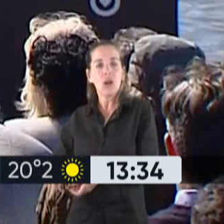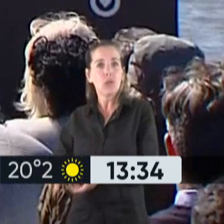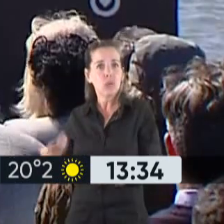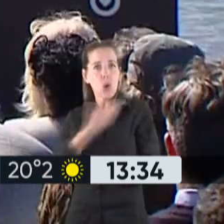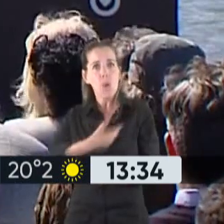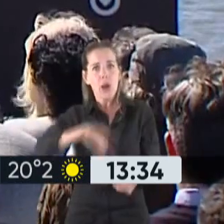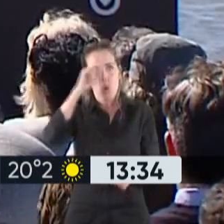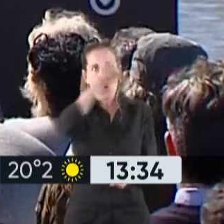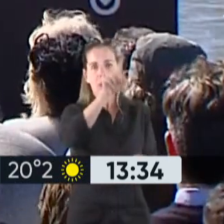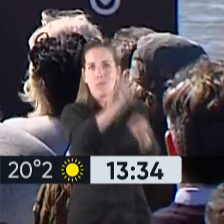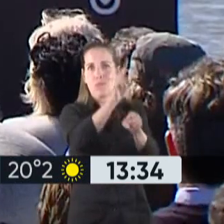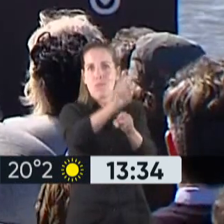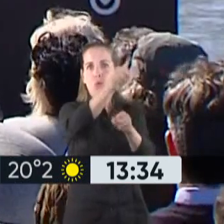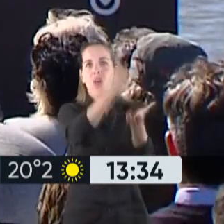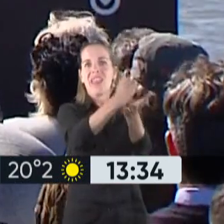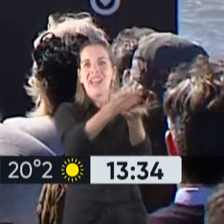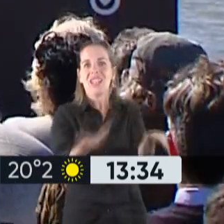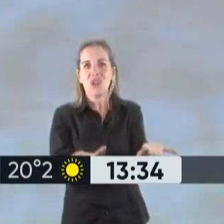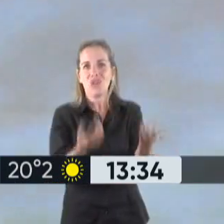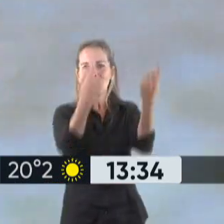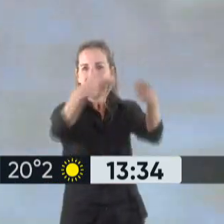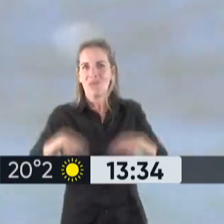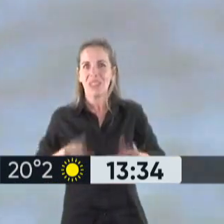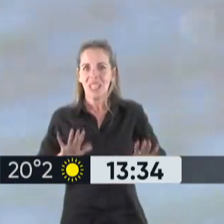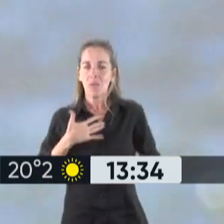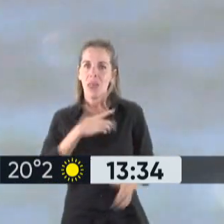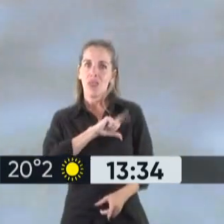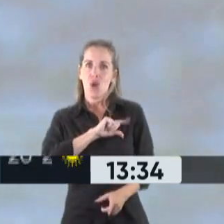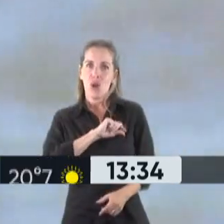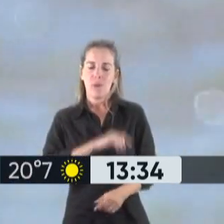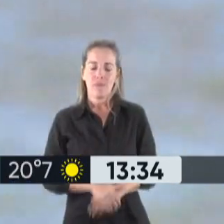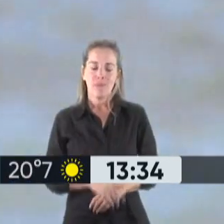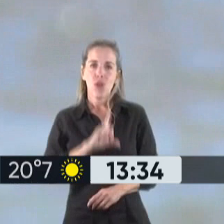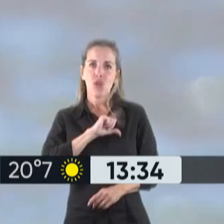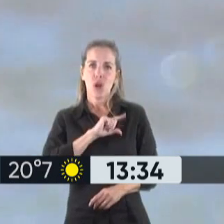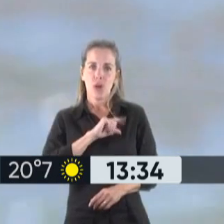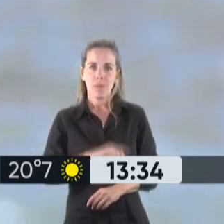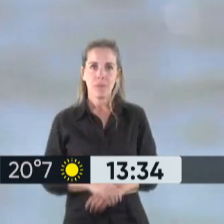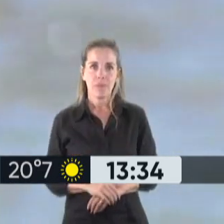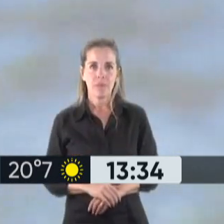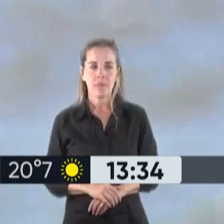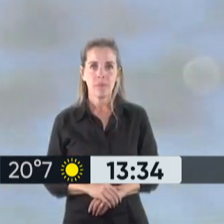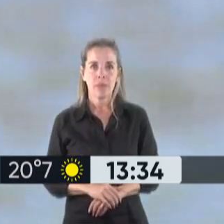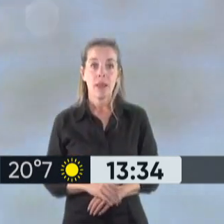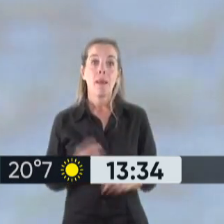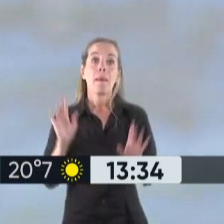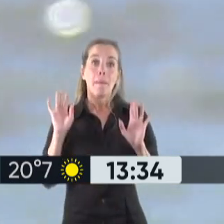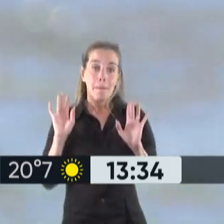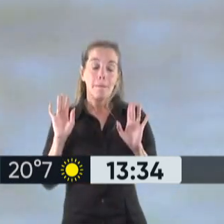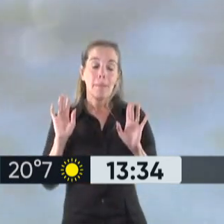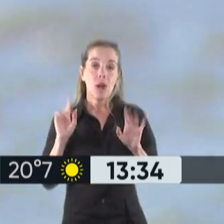uruguayos preservaron los derechos uruguayos. Eso me apena profundamente, profundamente. Pero es un